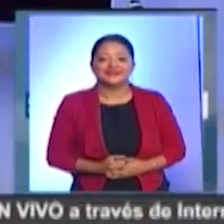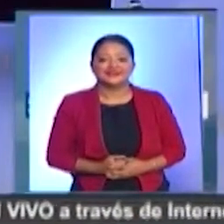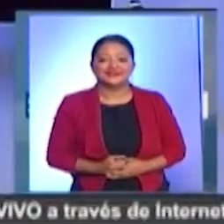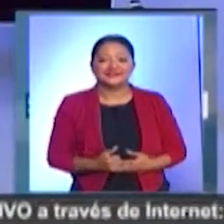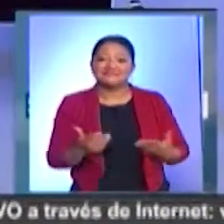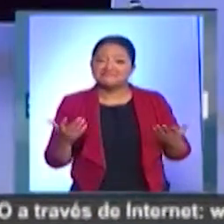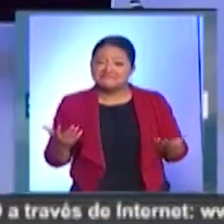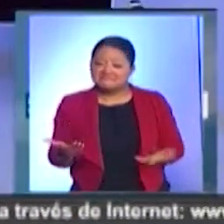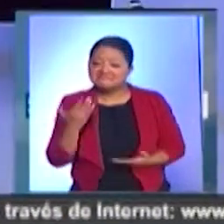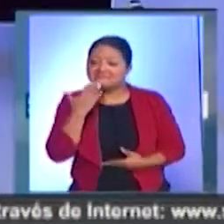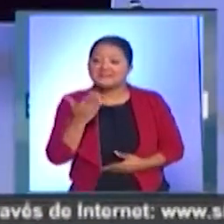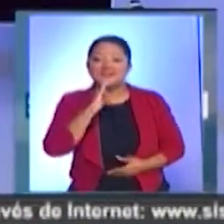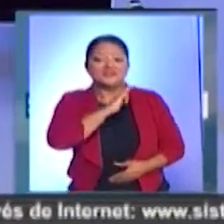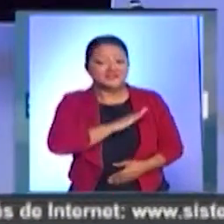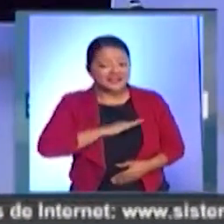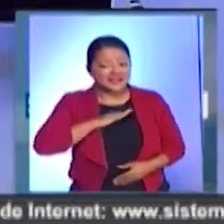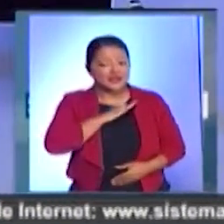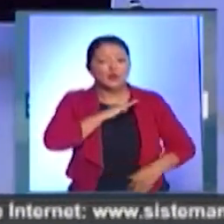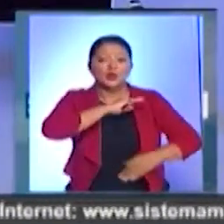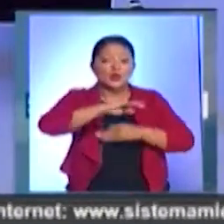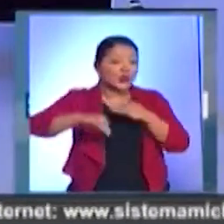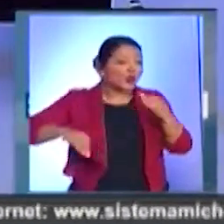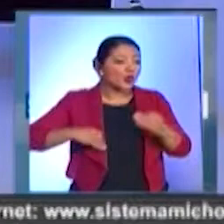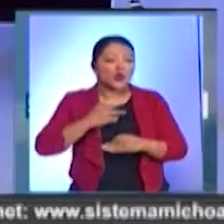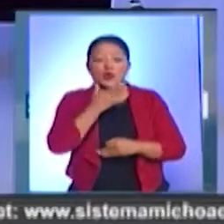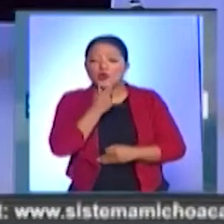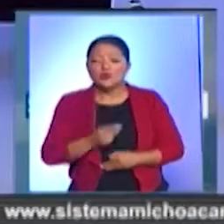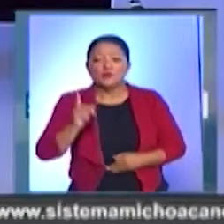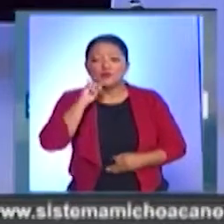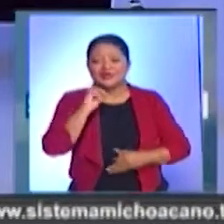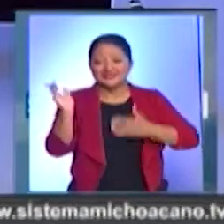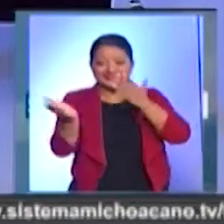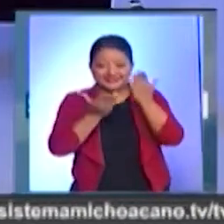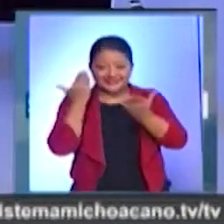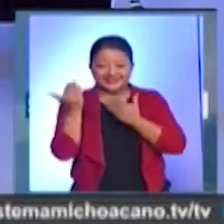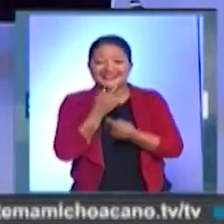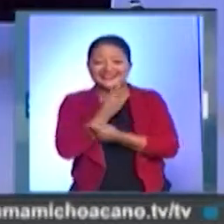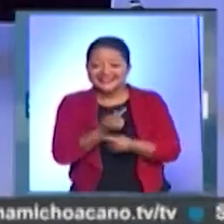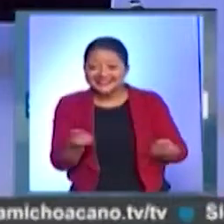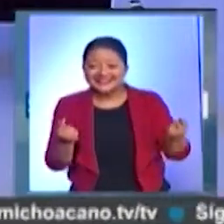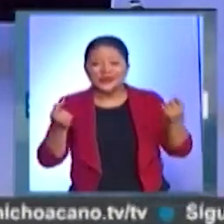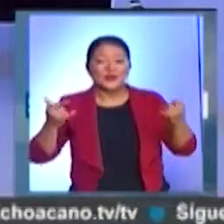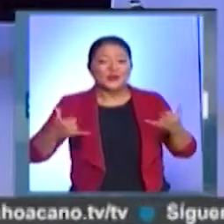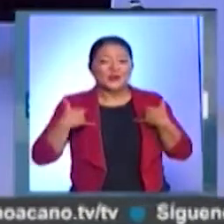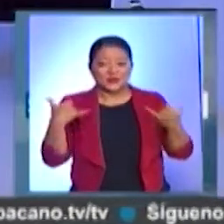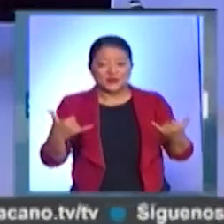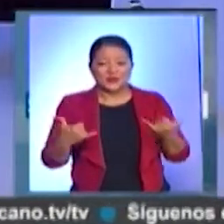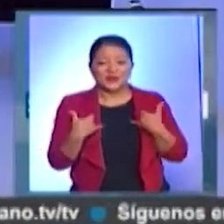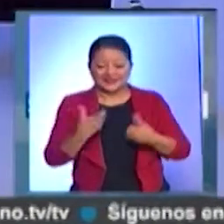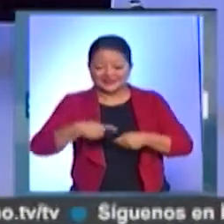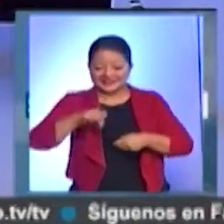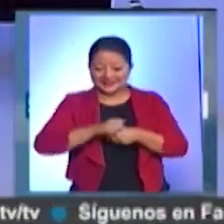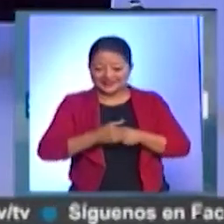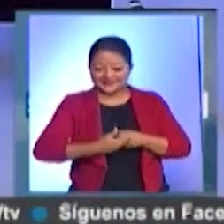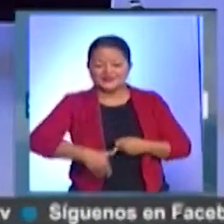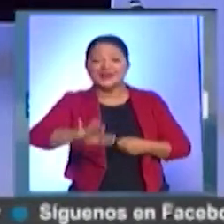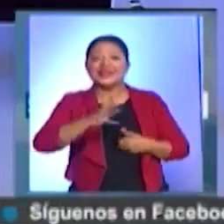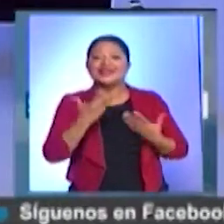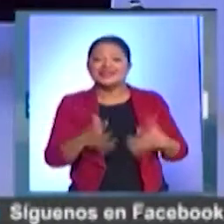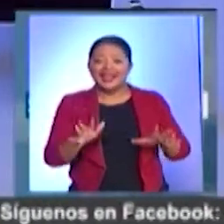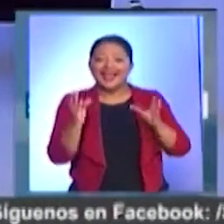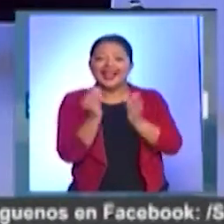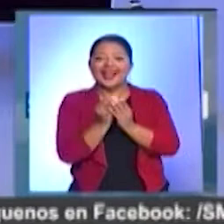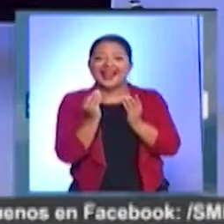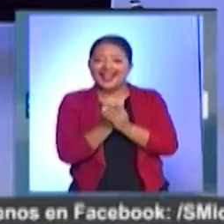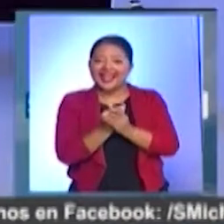es una gran felicitación a todos los y las estudiantes los niños los jóvenes que durante esta semana han regresado a las clases ya